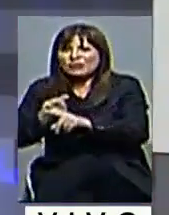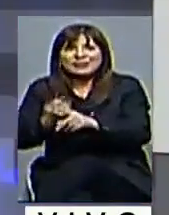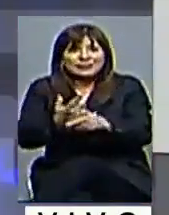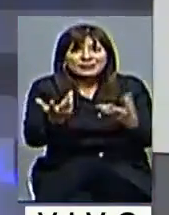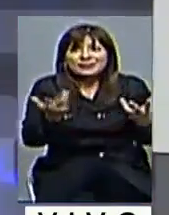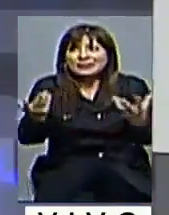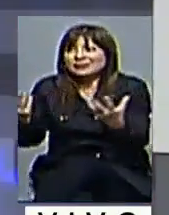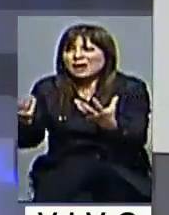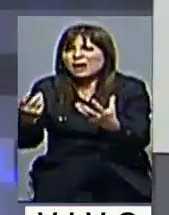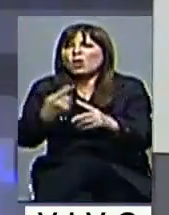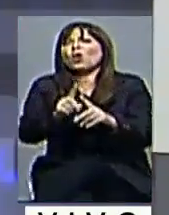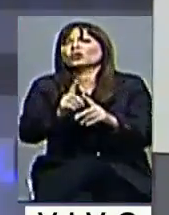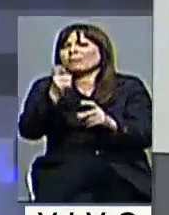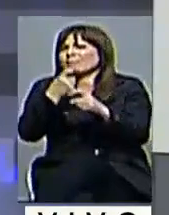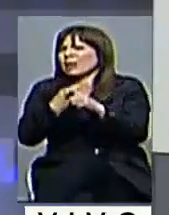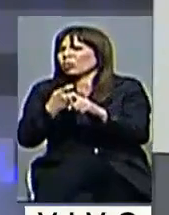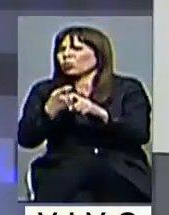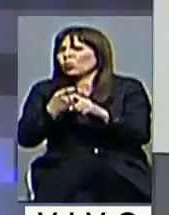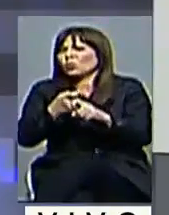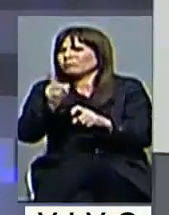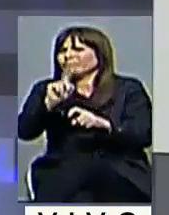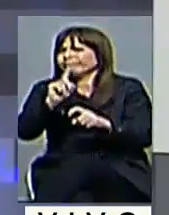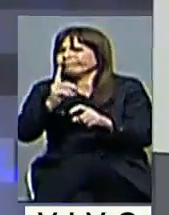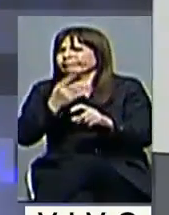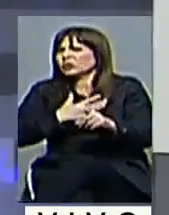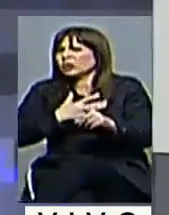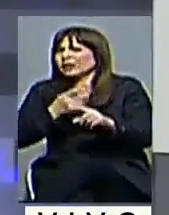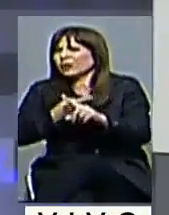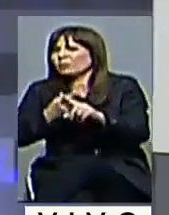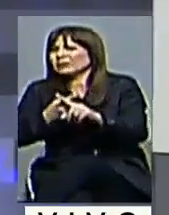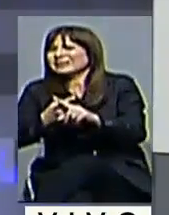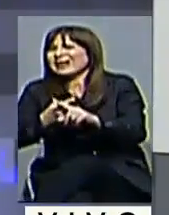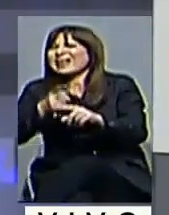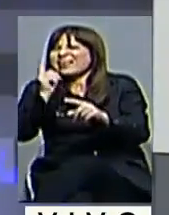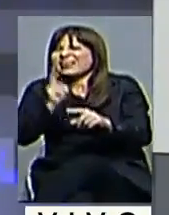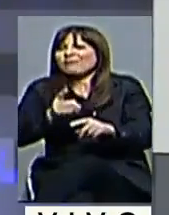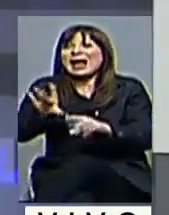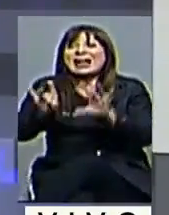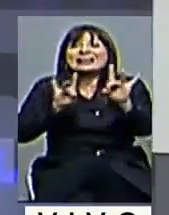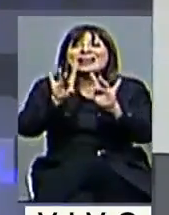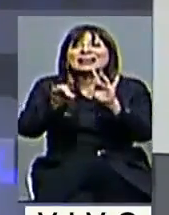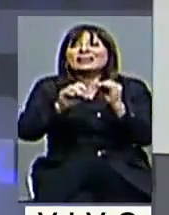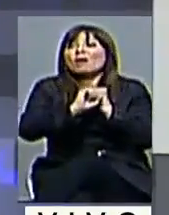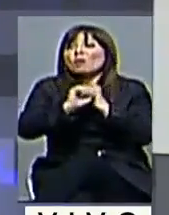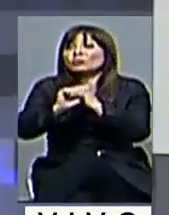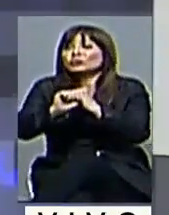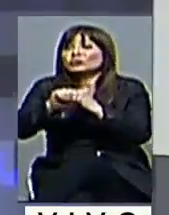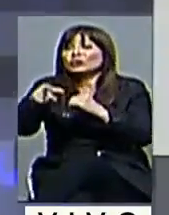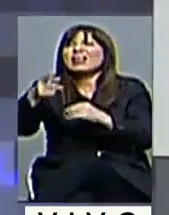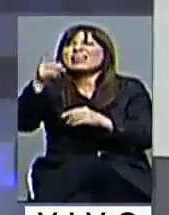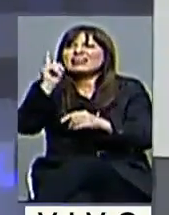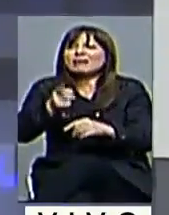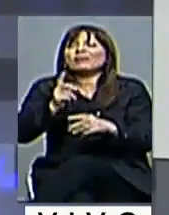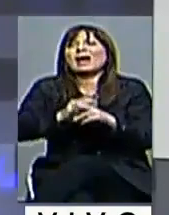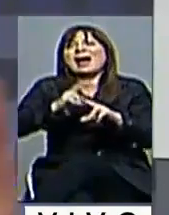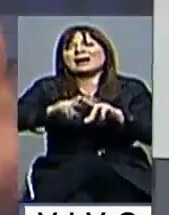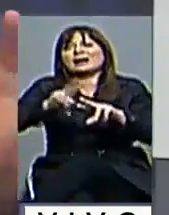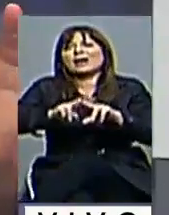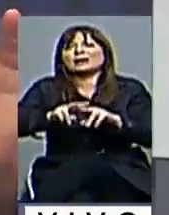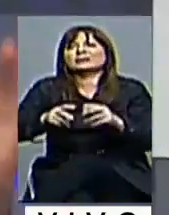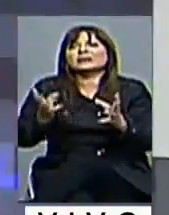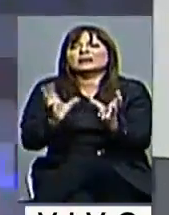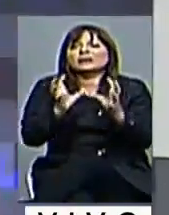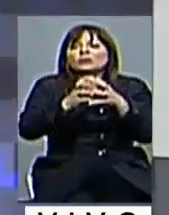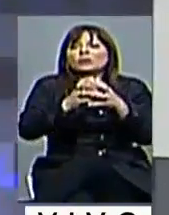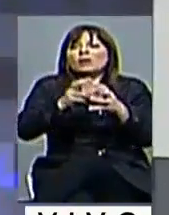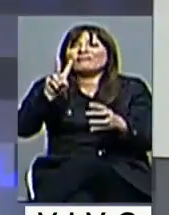conversación, hay otros que son más duros, etcétera. Entonces, para que haya una alternativa de oposición, tiene primero que resolverse el tema entre estos 24,